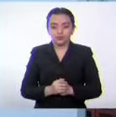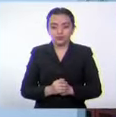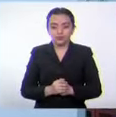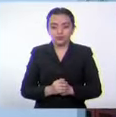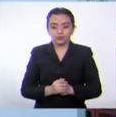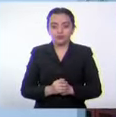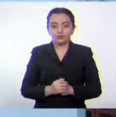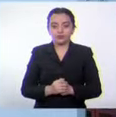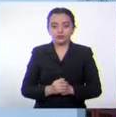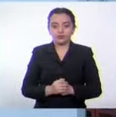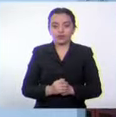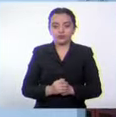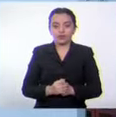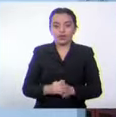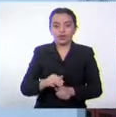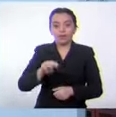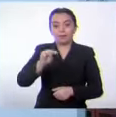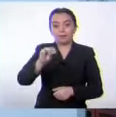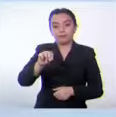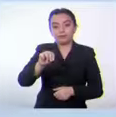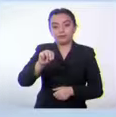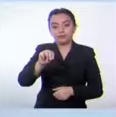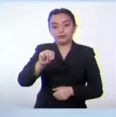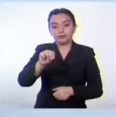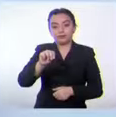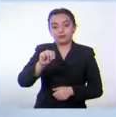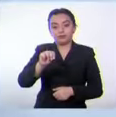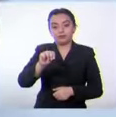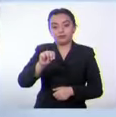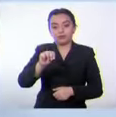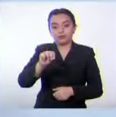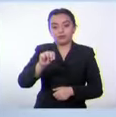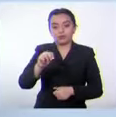Entonces la masa de soluto es igual